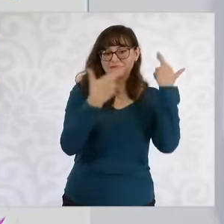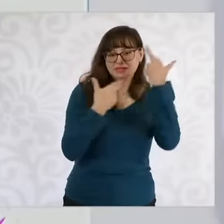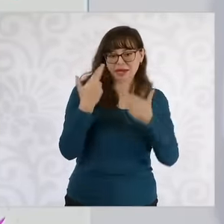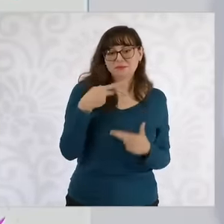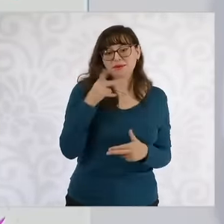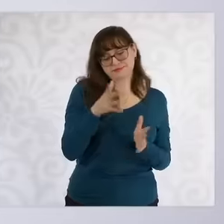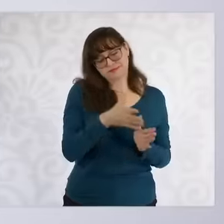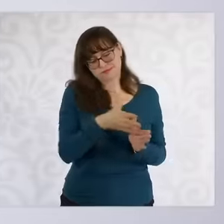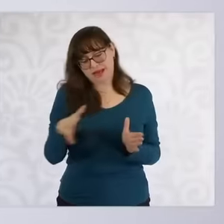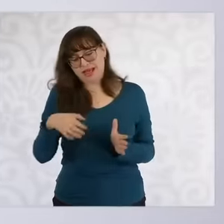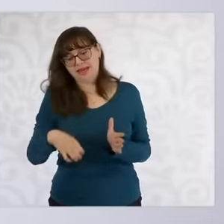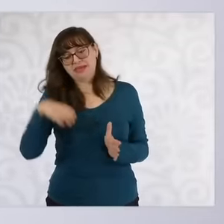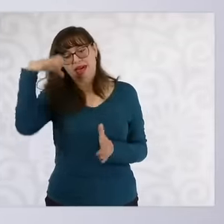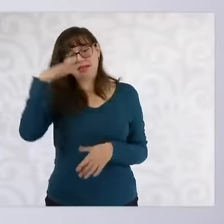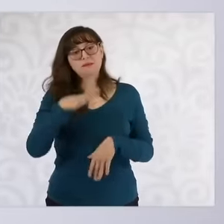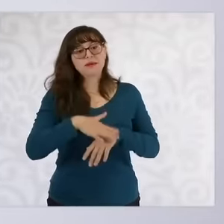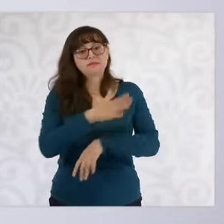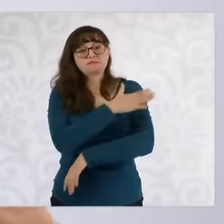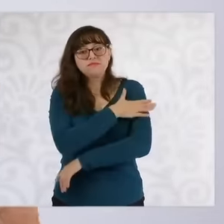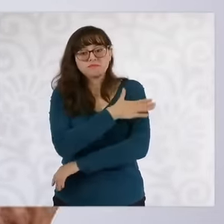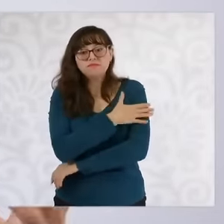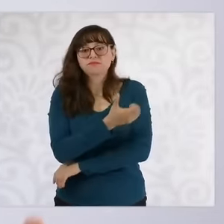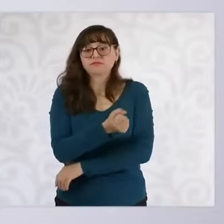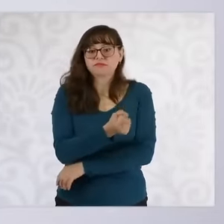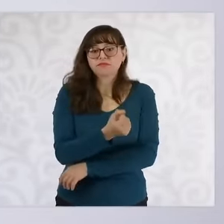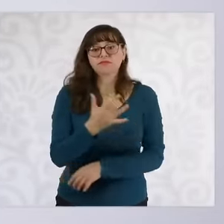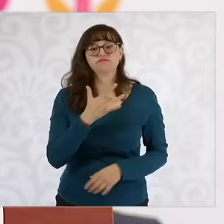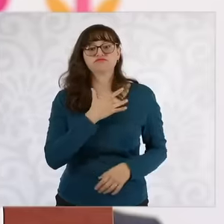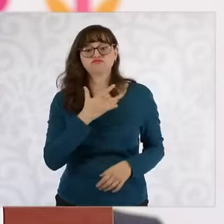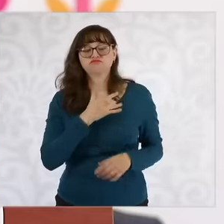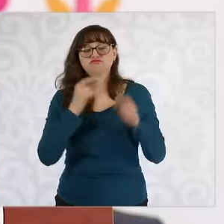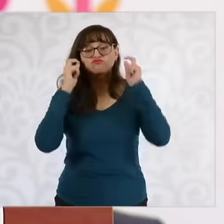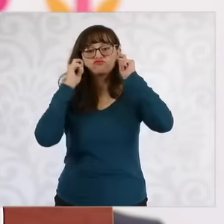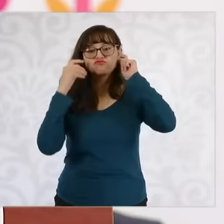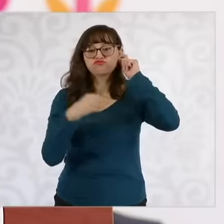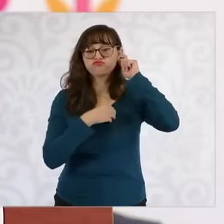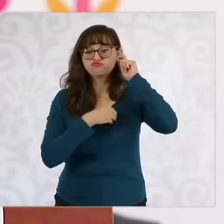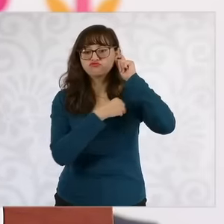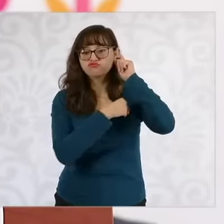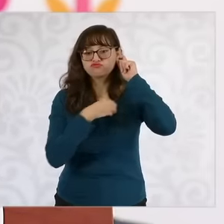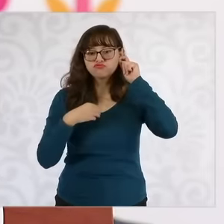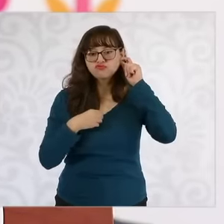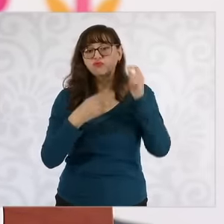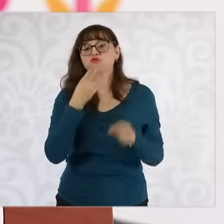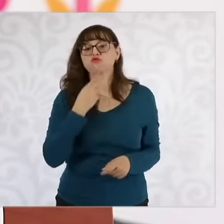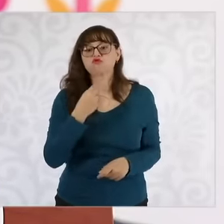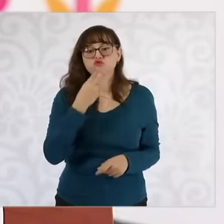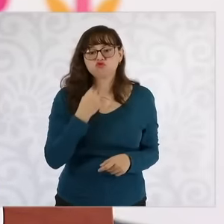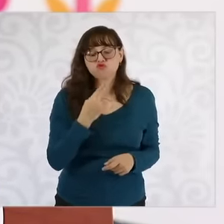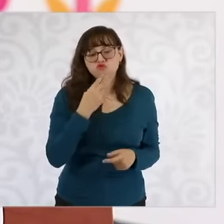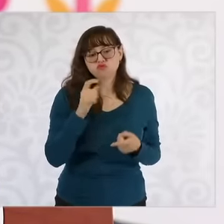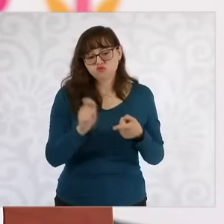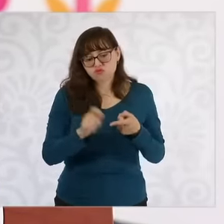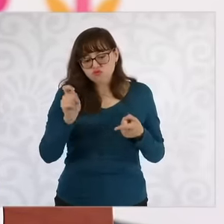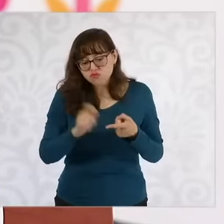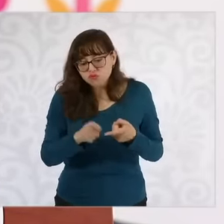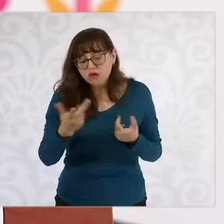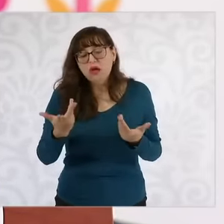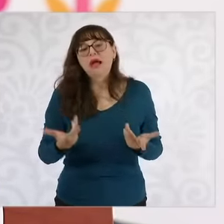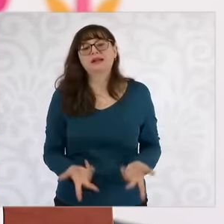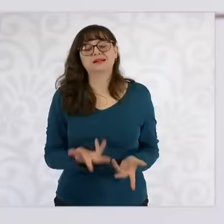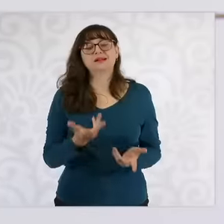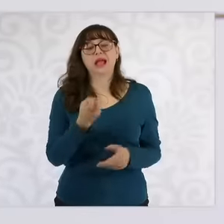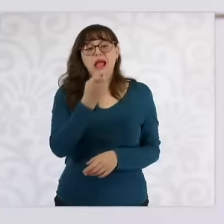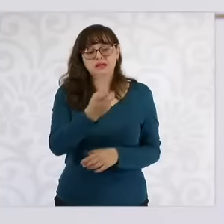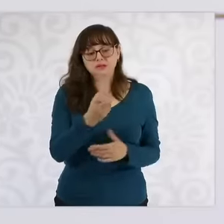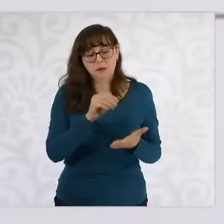casa, les van a medir la presión, van a oír el corazón e incluso azúcar, y así van a poder